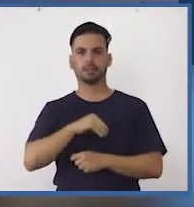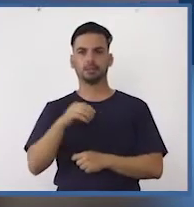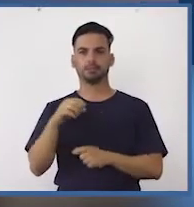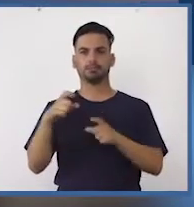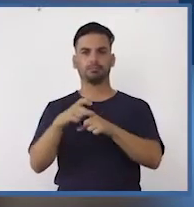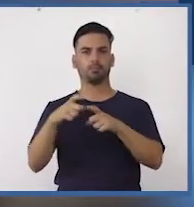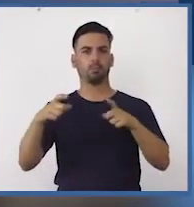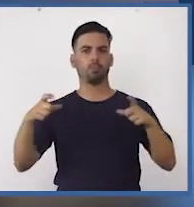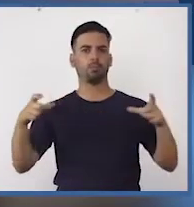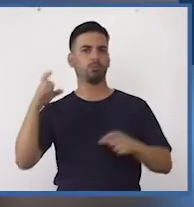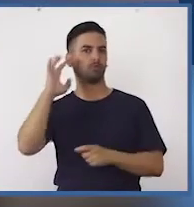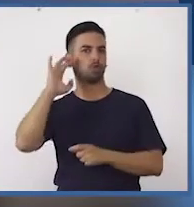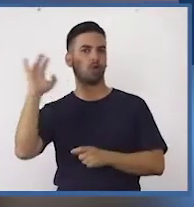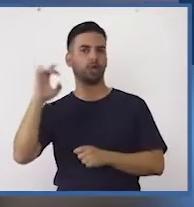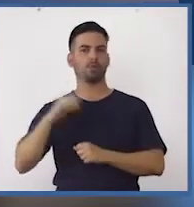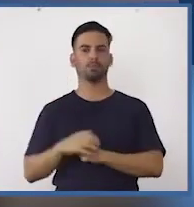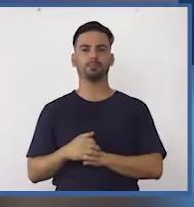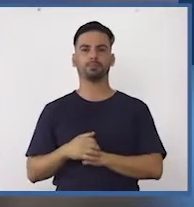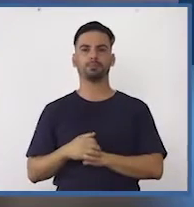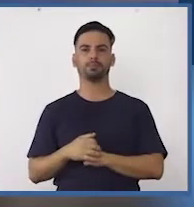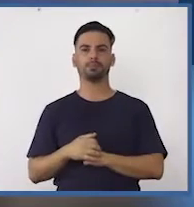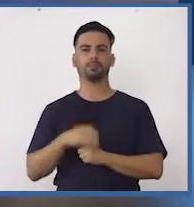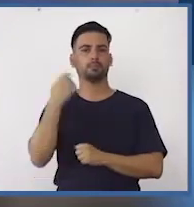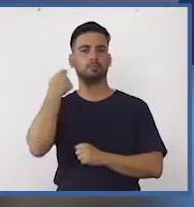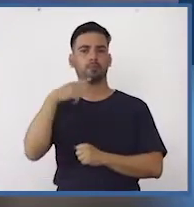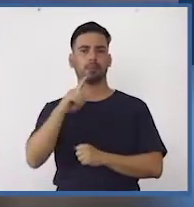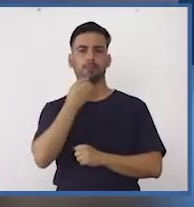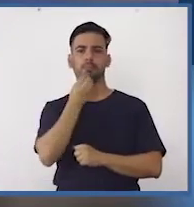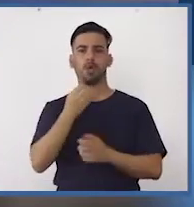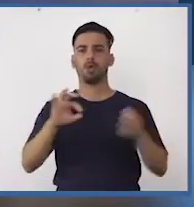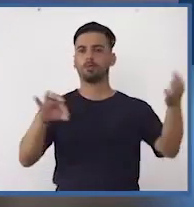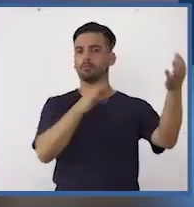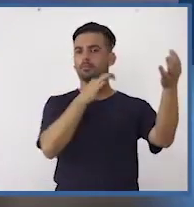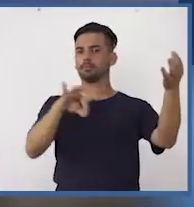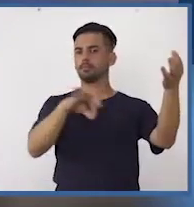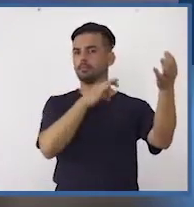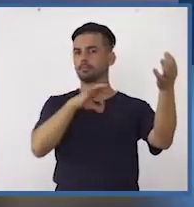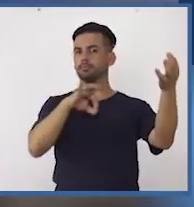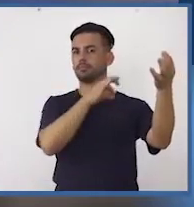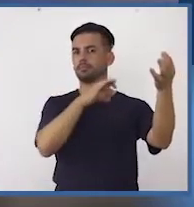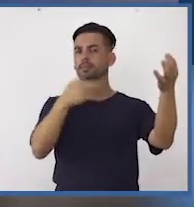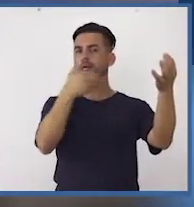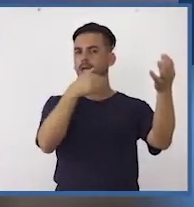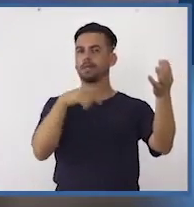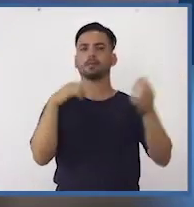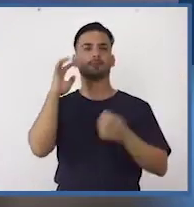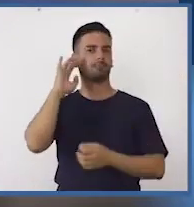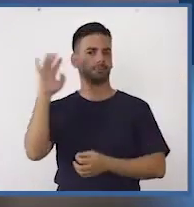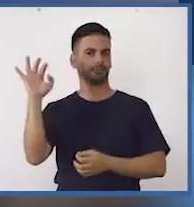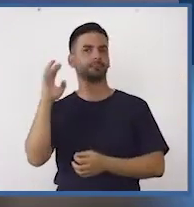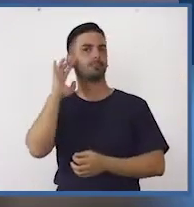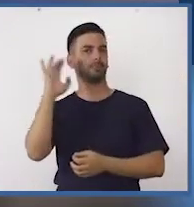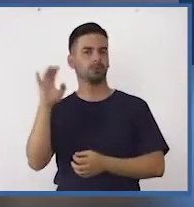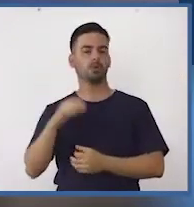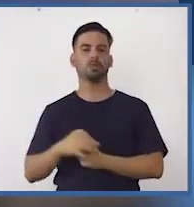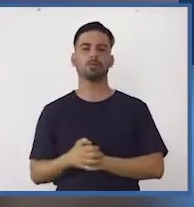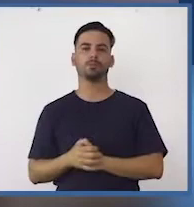El sonido son ondas mecánicas emitidas por los cuerpos que son captadas por el oído humano.